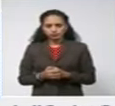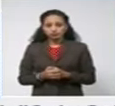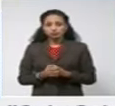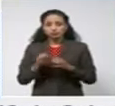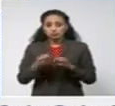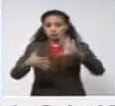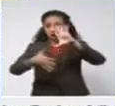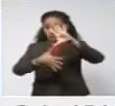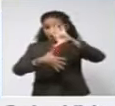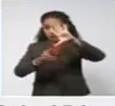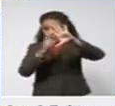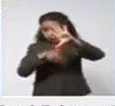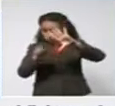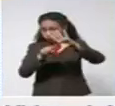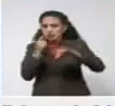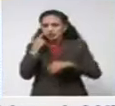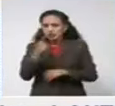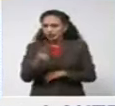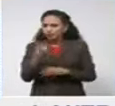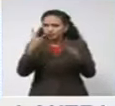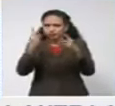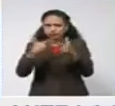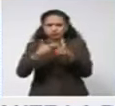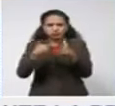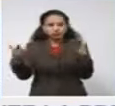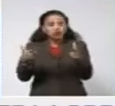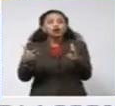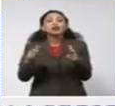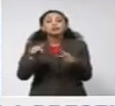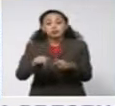un número importante de casos confirmados,